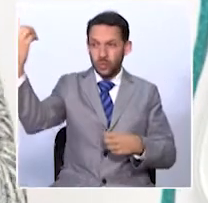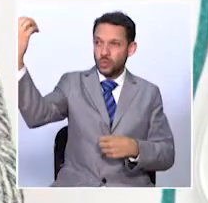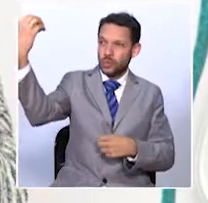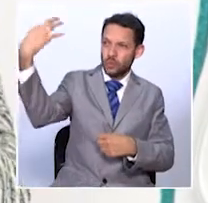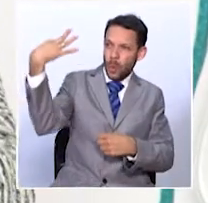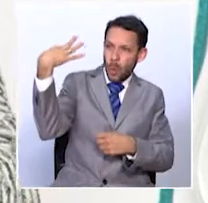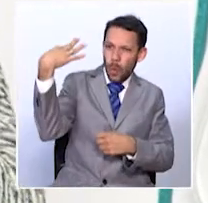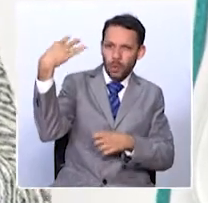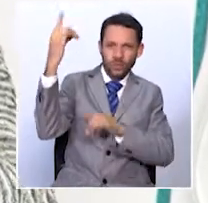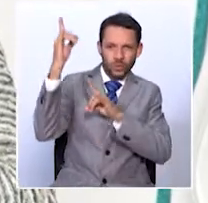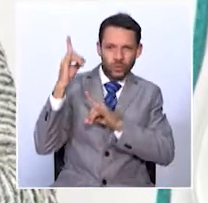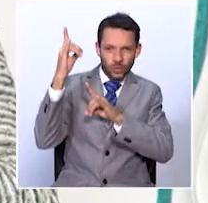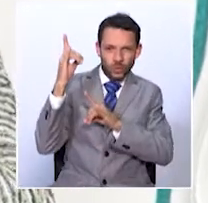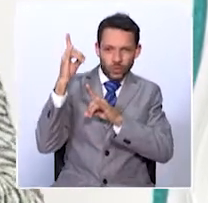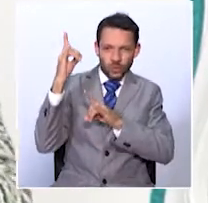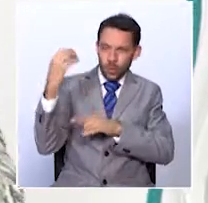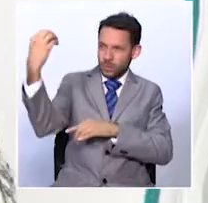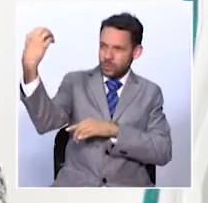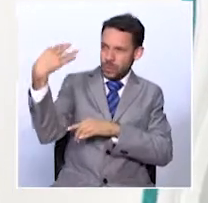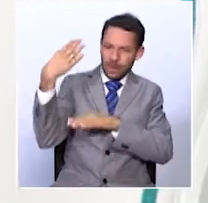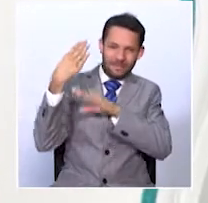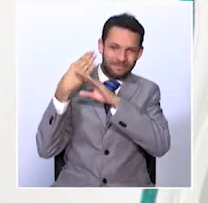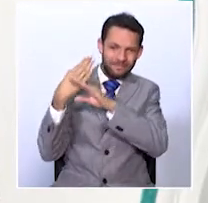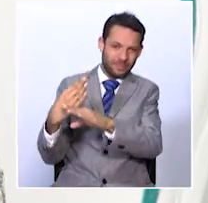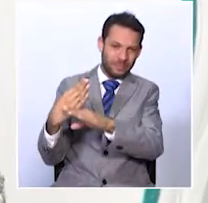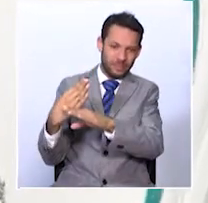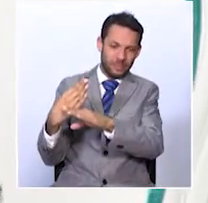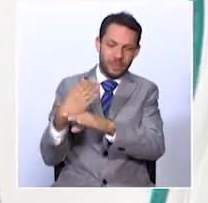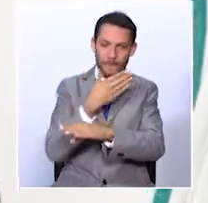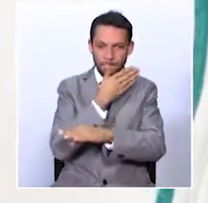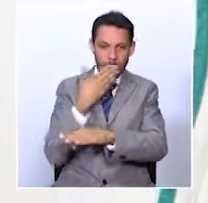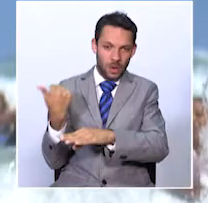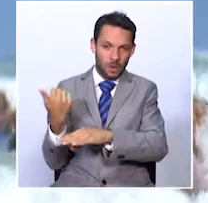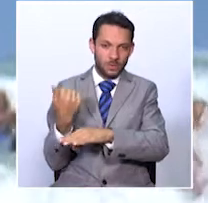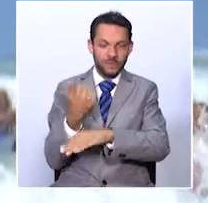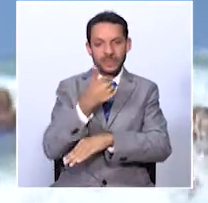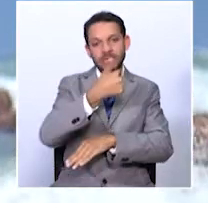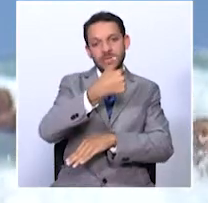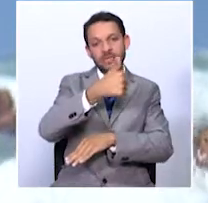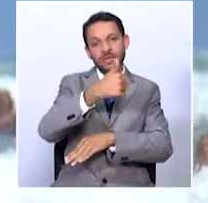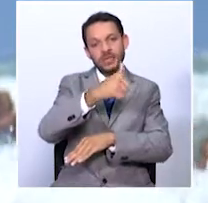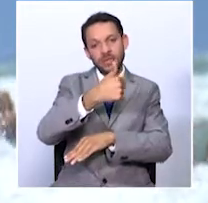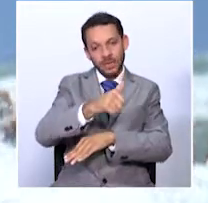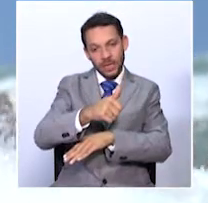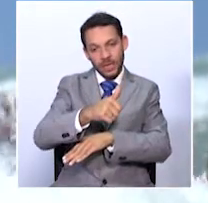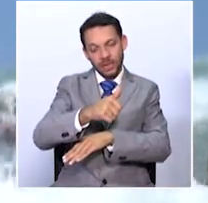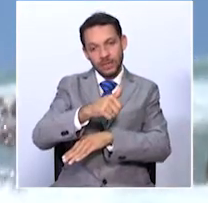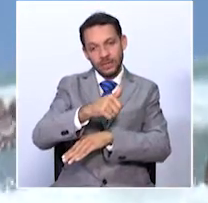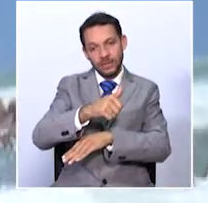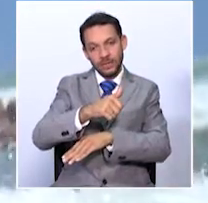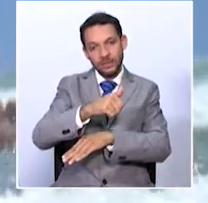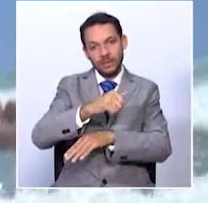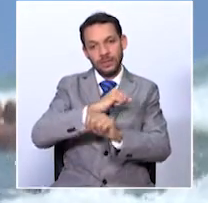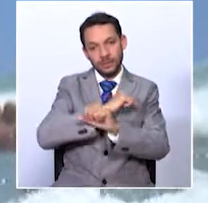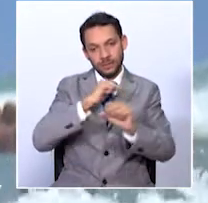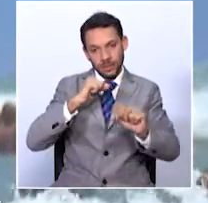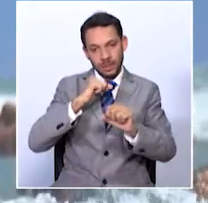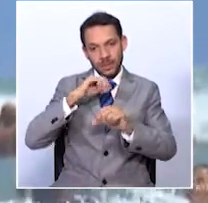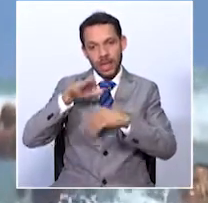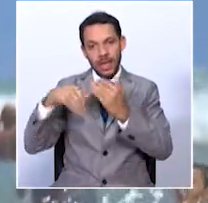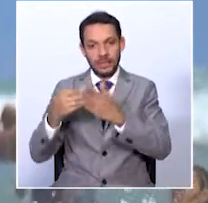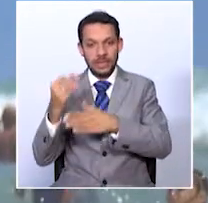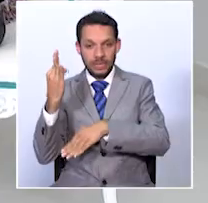Las horas en que uno puede recibir sol es después de las 10, de 10 a 3 de la mañana a 3 de la tarde, no